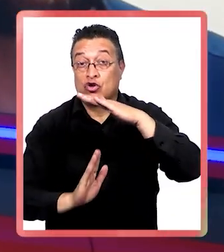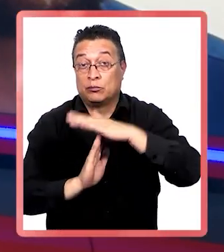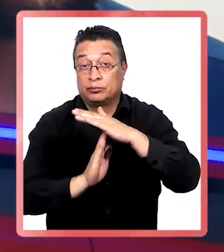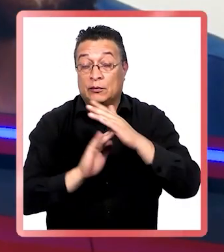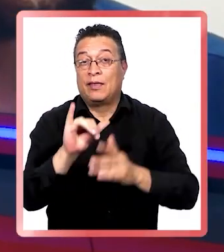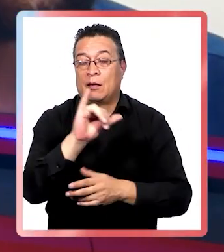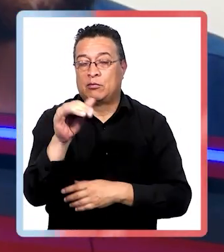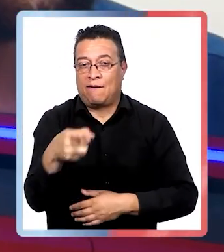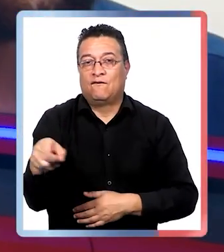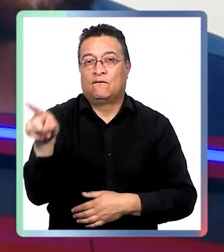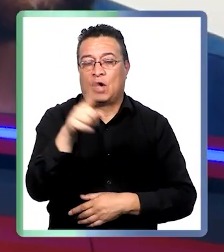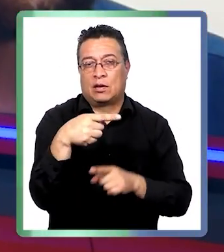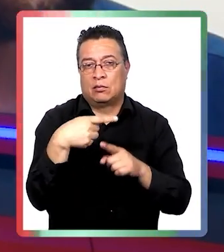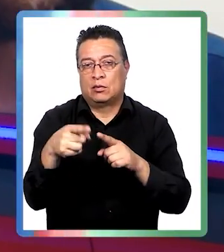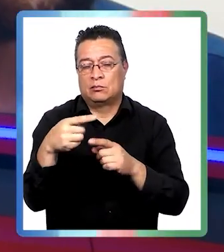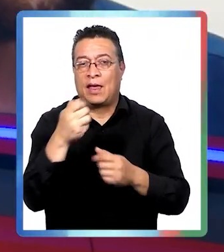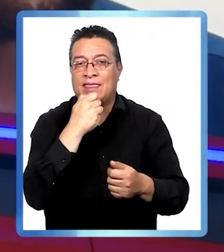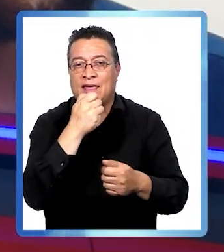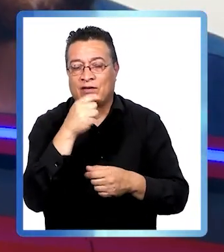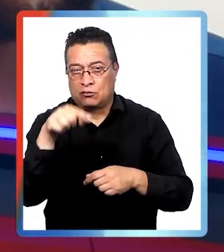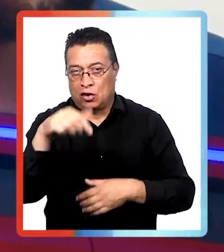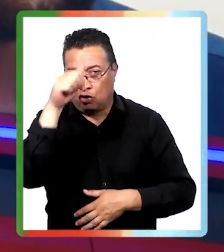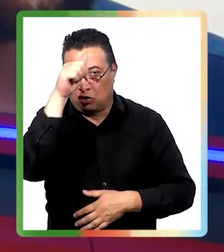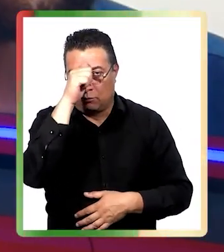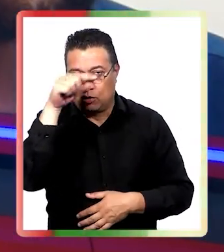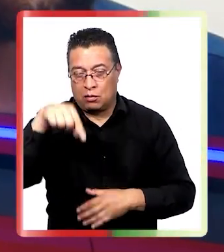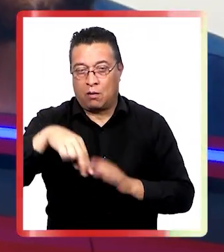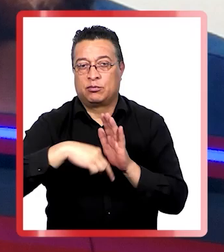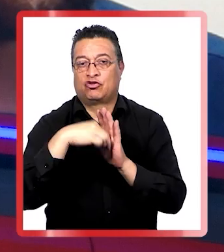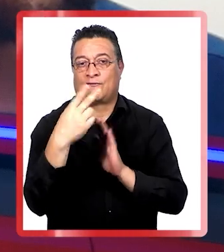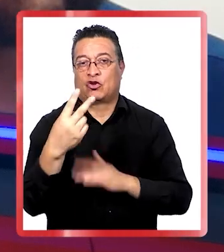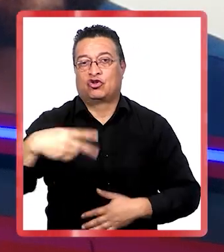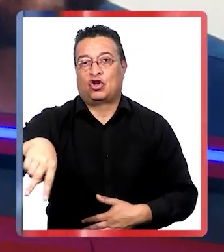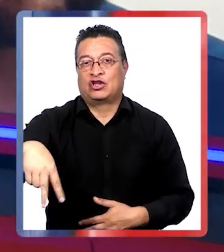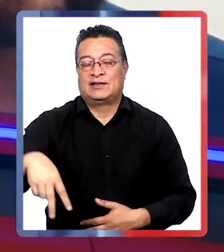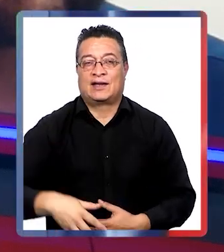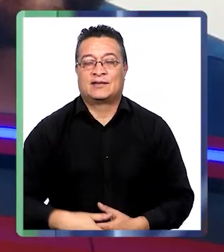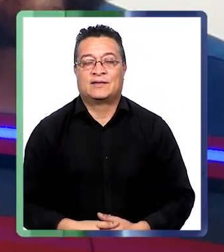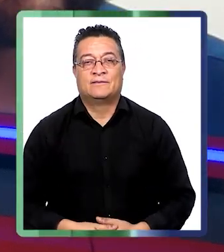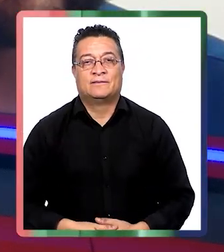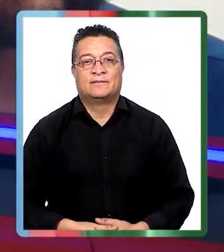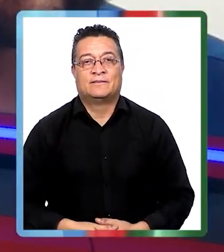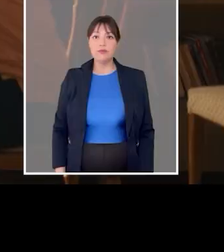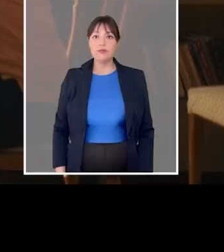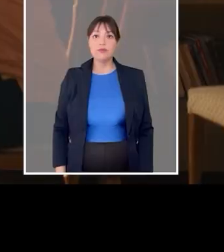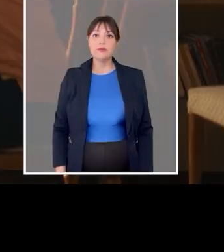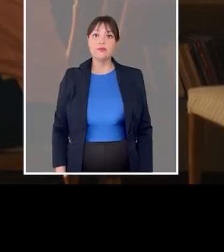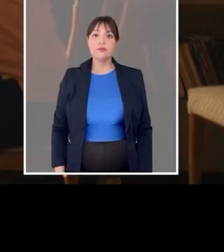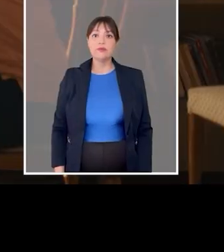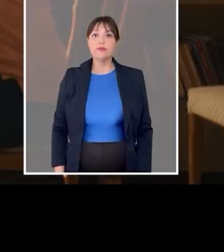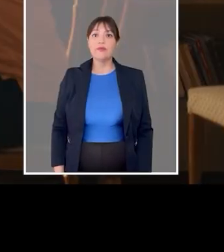pequeño corte comercial y ya volvemos con más entrevistas el día domingo aquí en Portavoz Noticias.